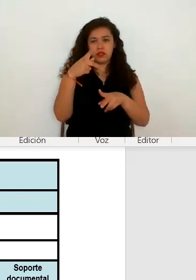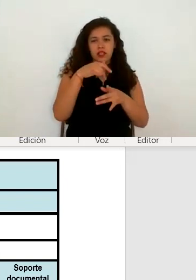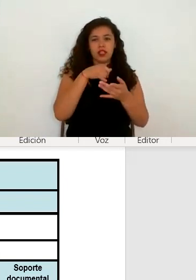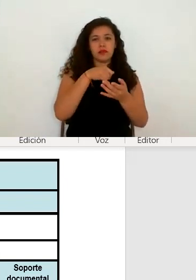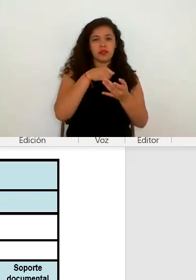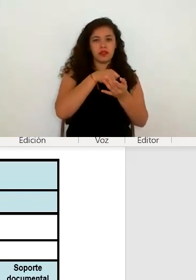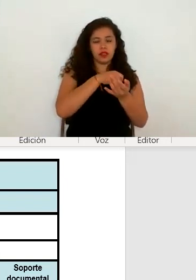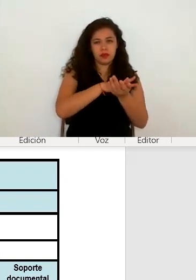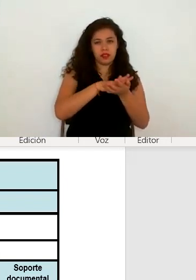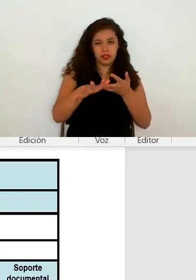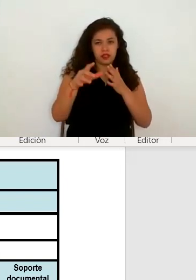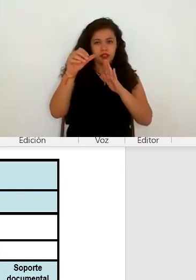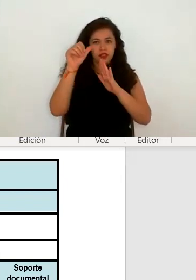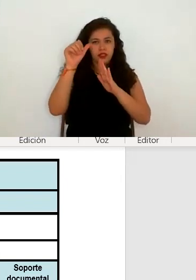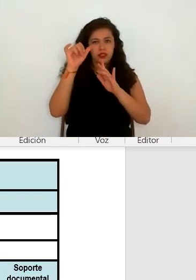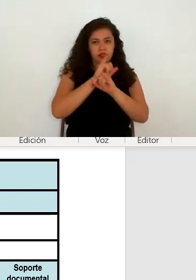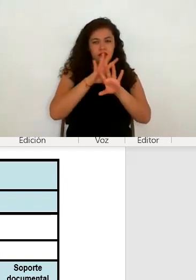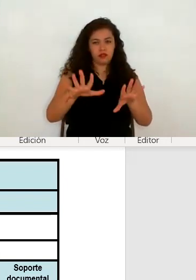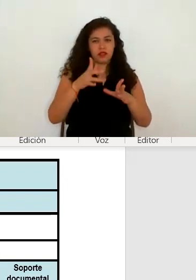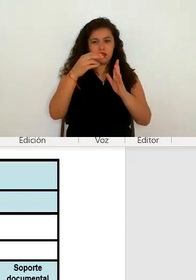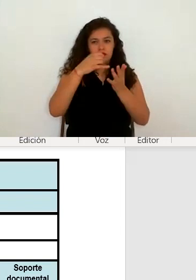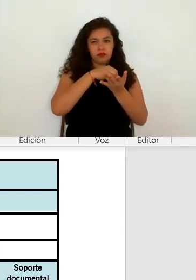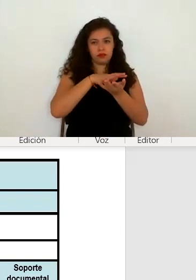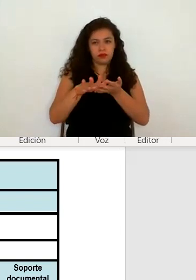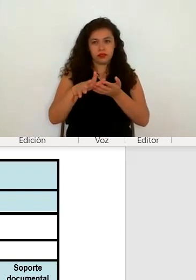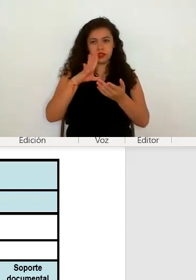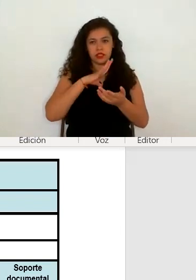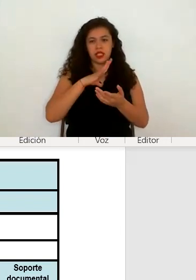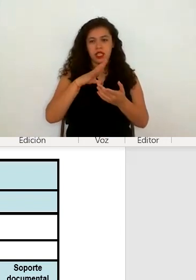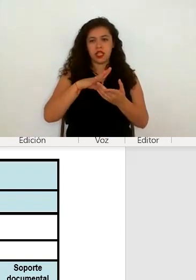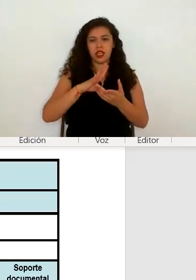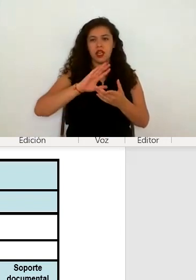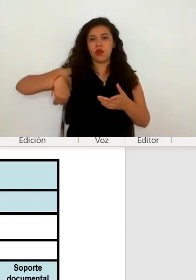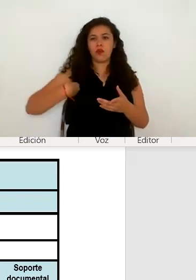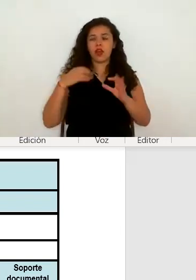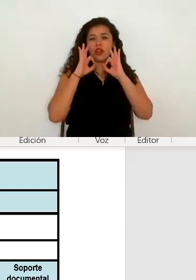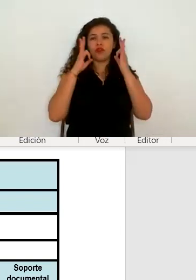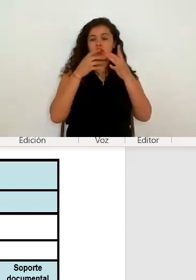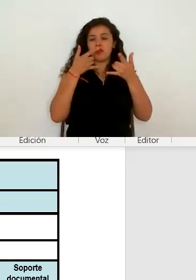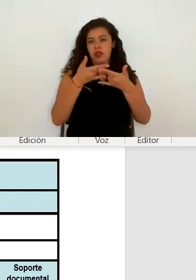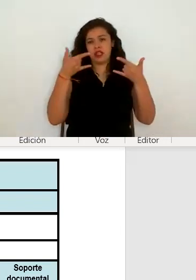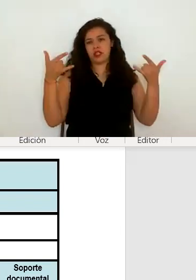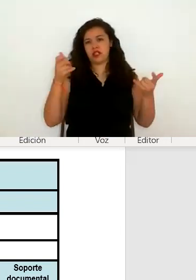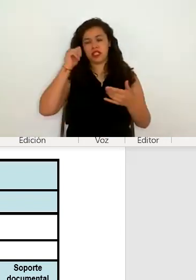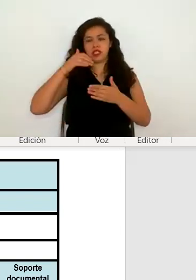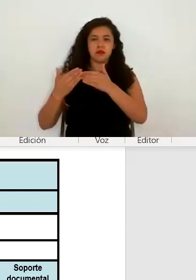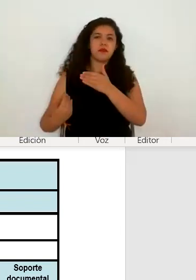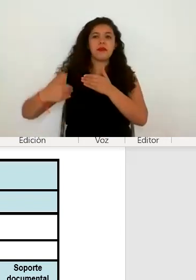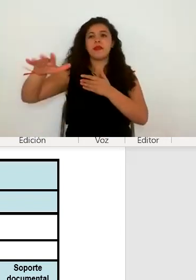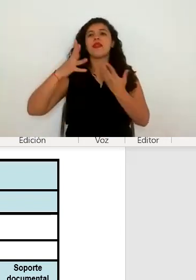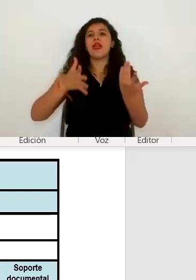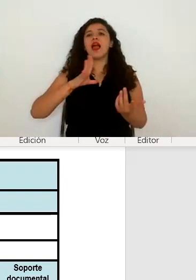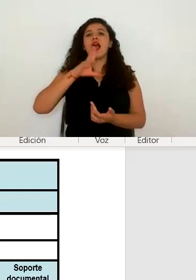son impresos. Y ellos los van a conservar de manera histórica, porque son las evidencias de